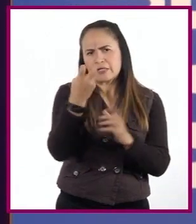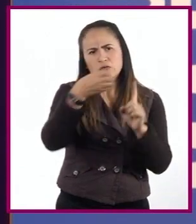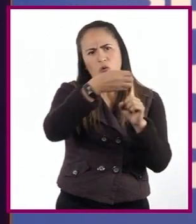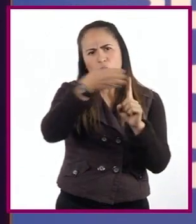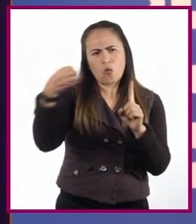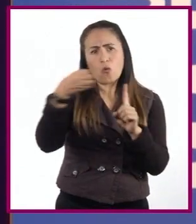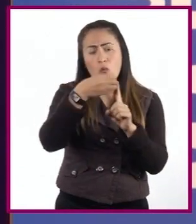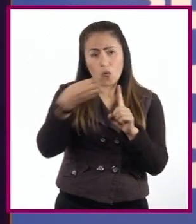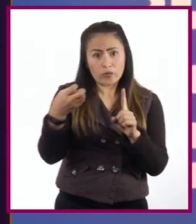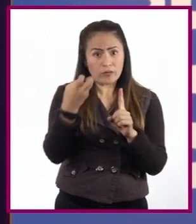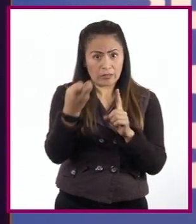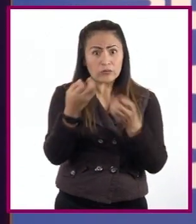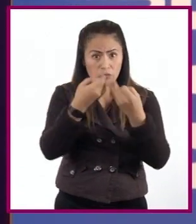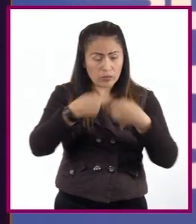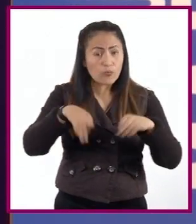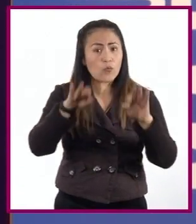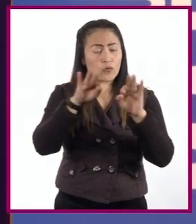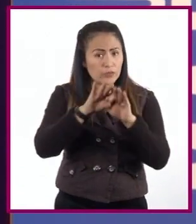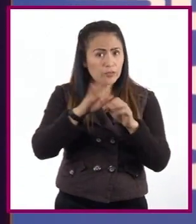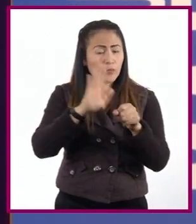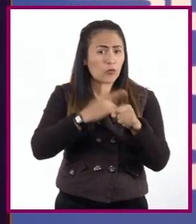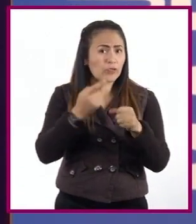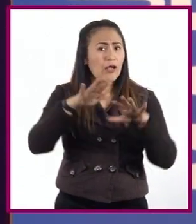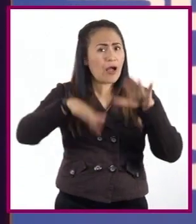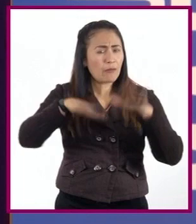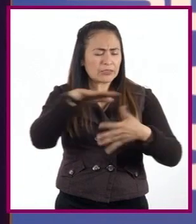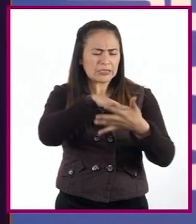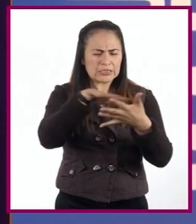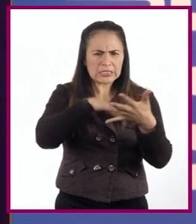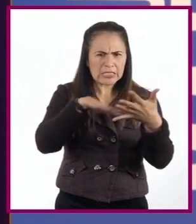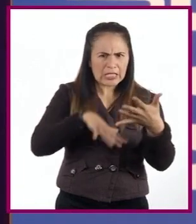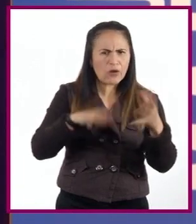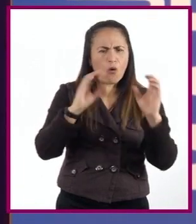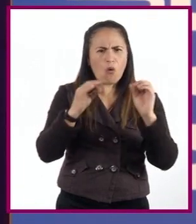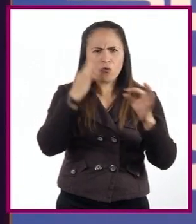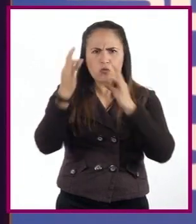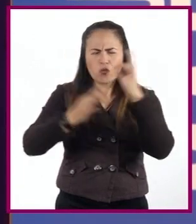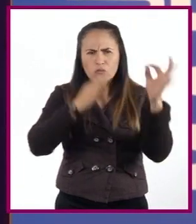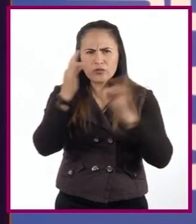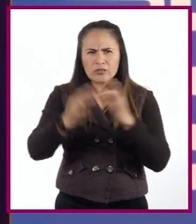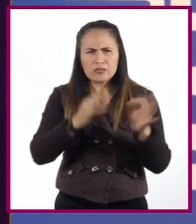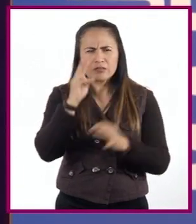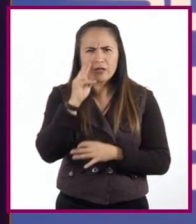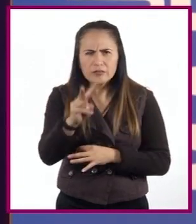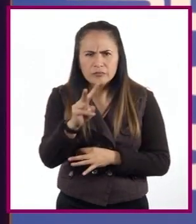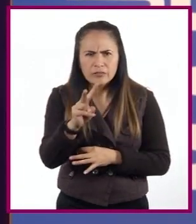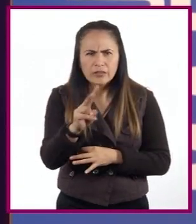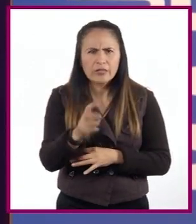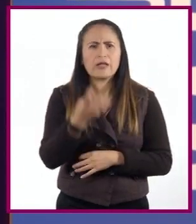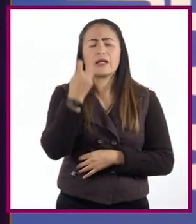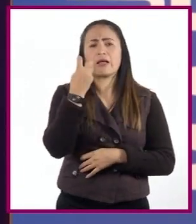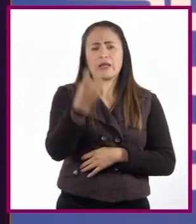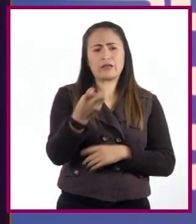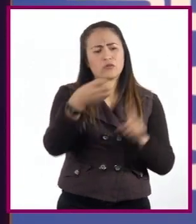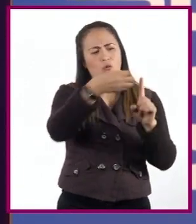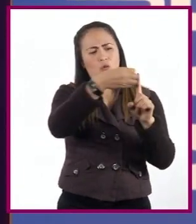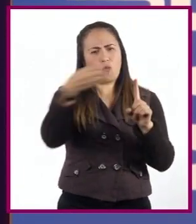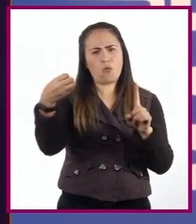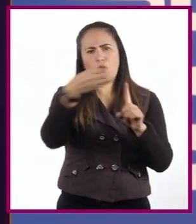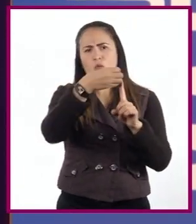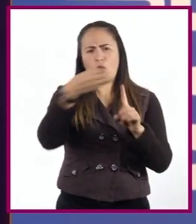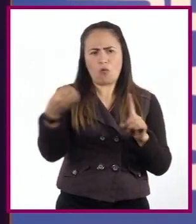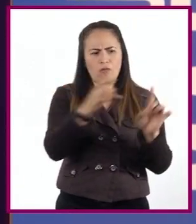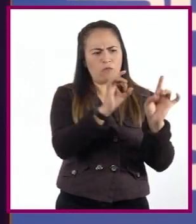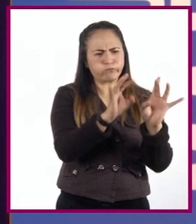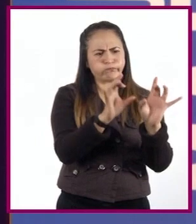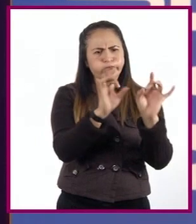es relevante porque cuando leemos o nos enteramos de noticias, estas suelen llevar también un orden para presentar los